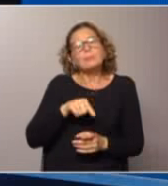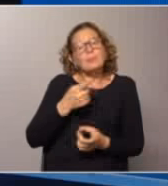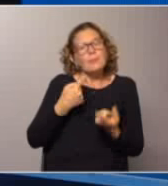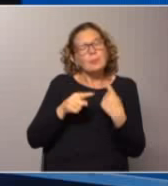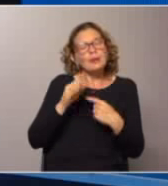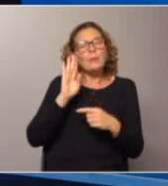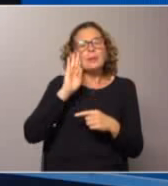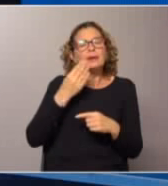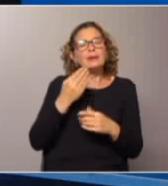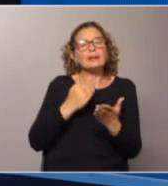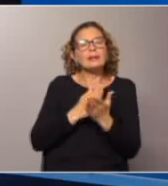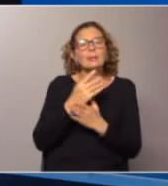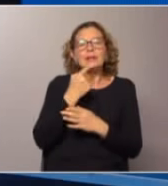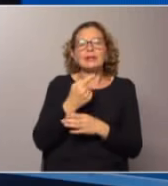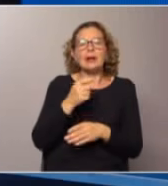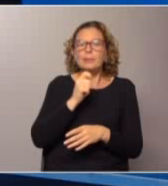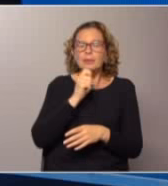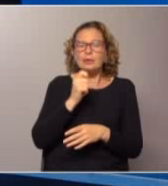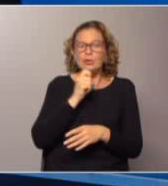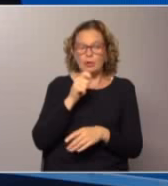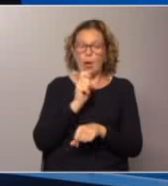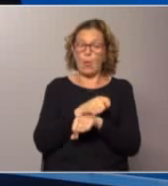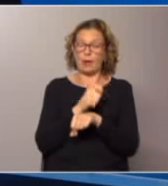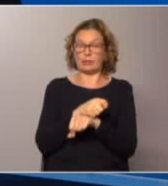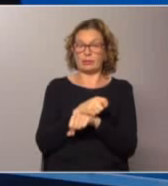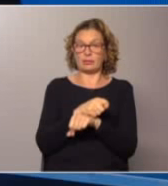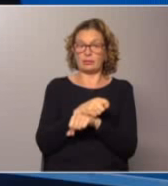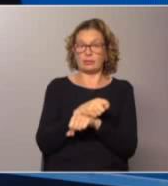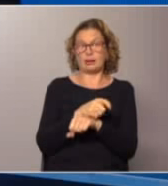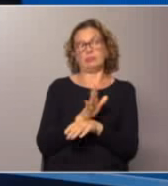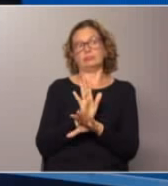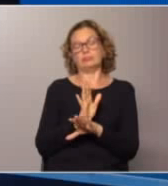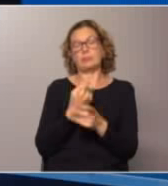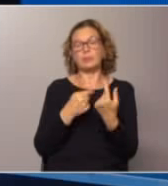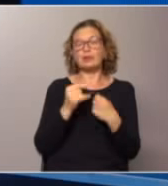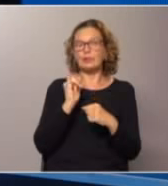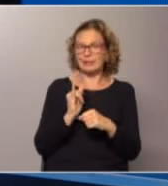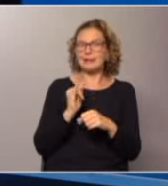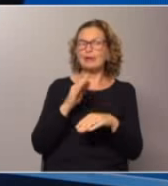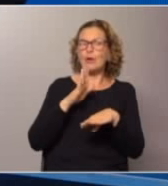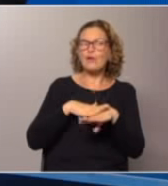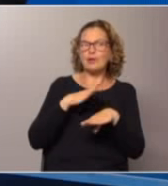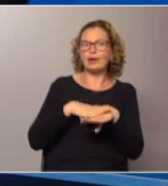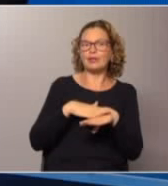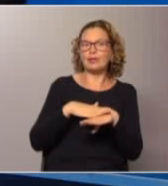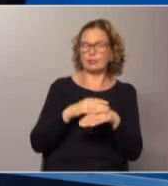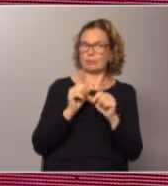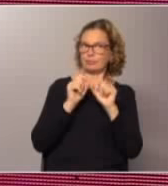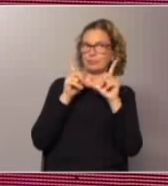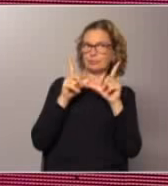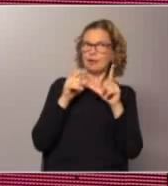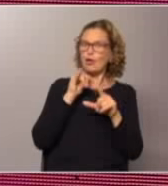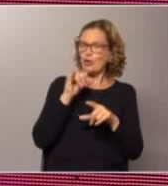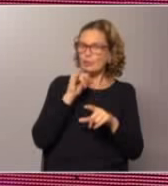siempre decimos el periodista no puede ser el juez de la censura pero si tiene una obligación ética de reaccionar y de